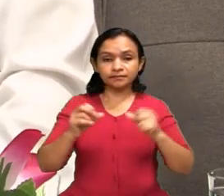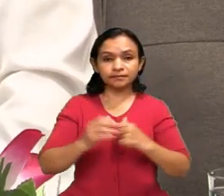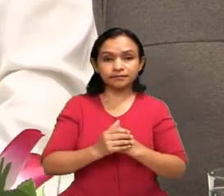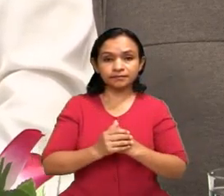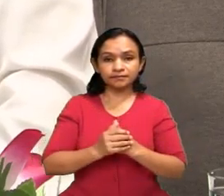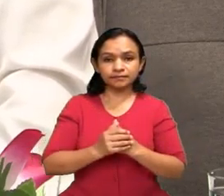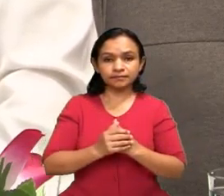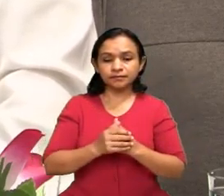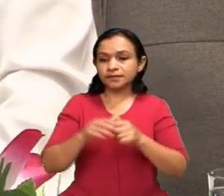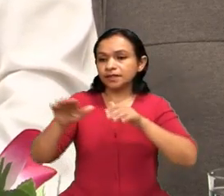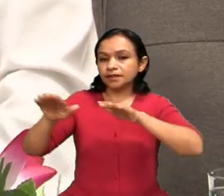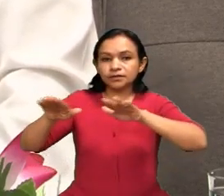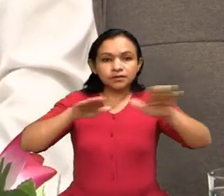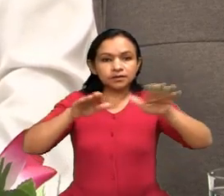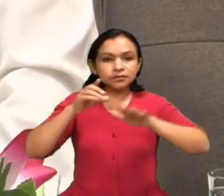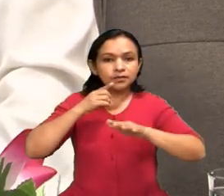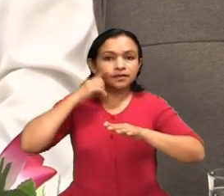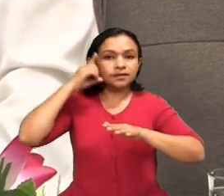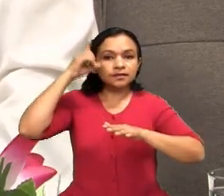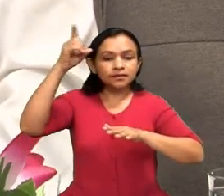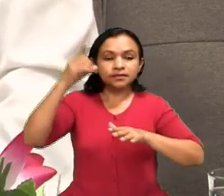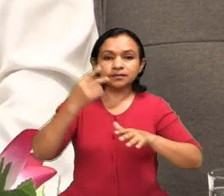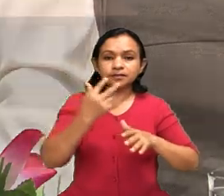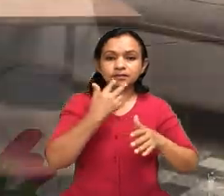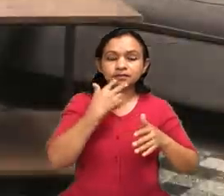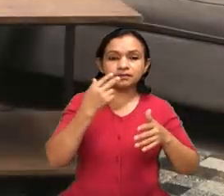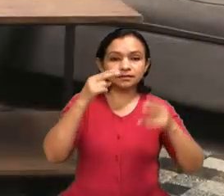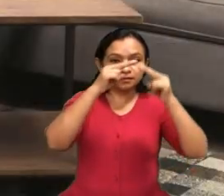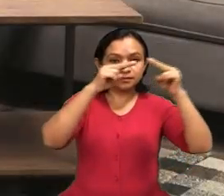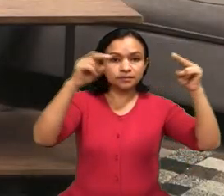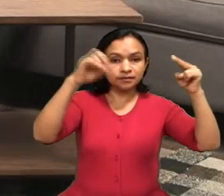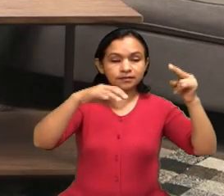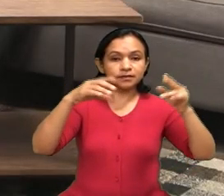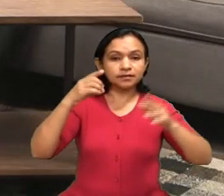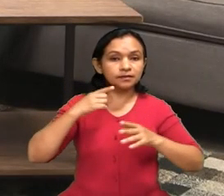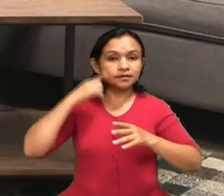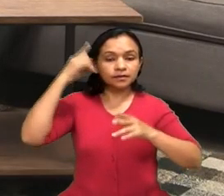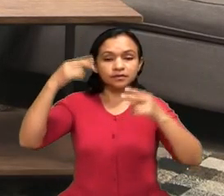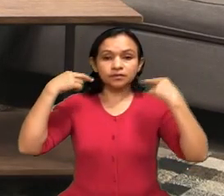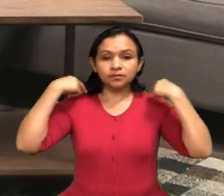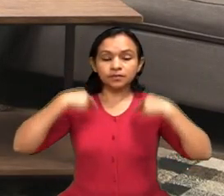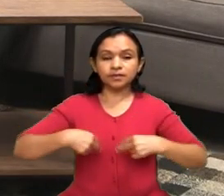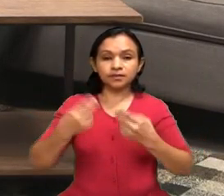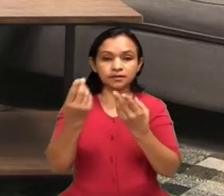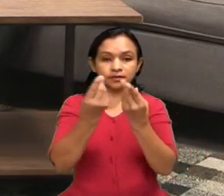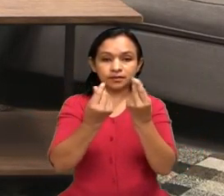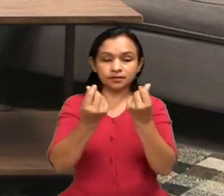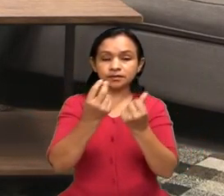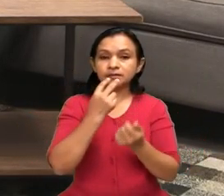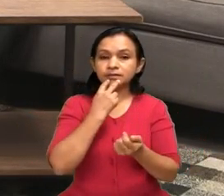hay electricidad. Y no hay desarrollo humano ni tampoco económico si no hay electricidad.